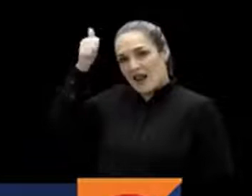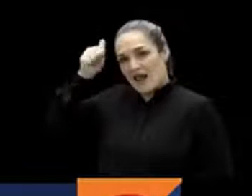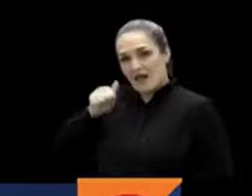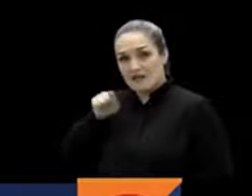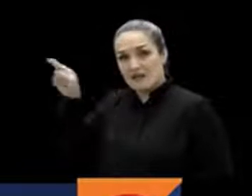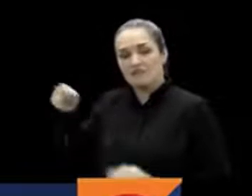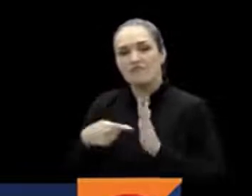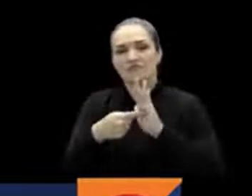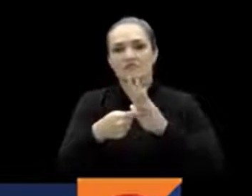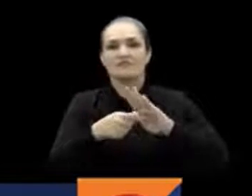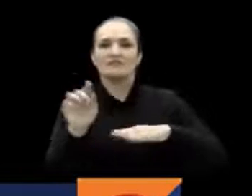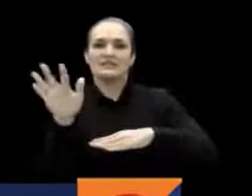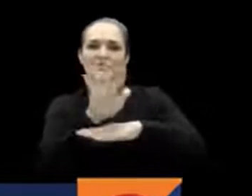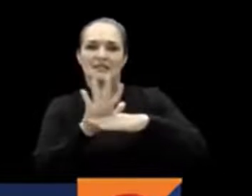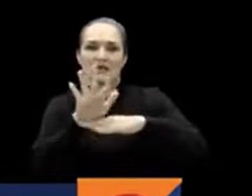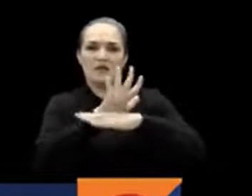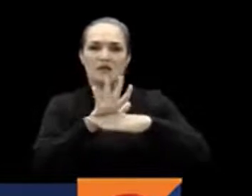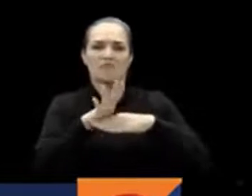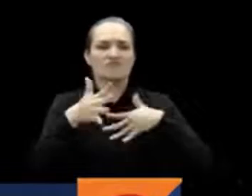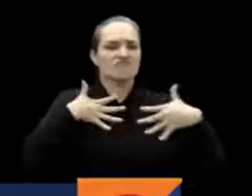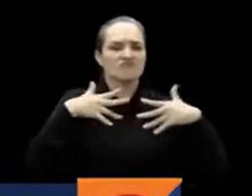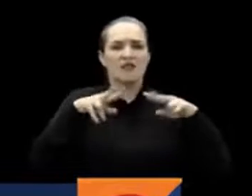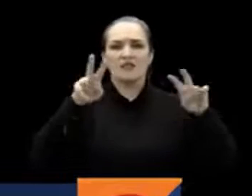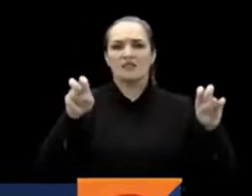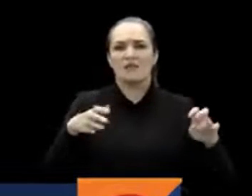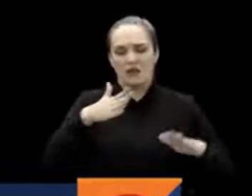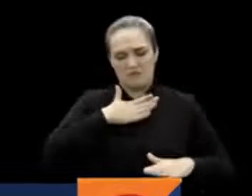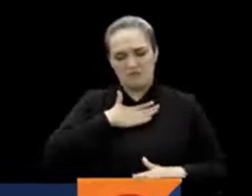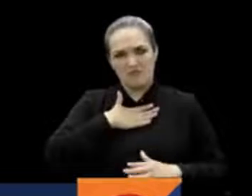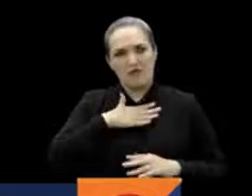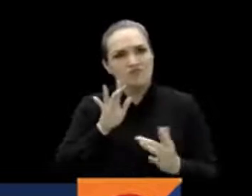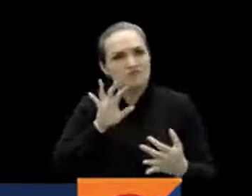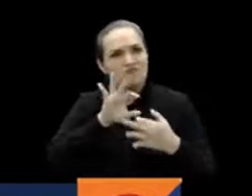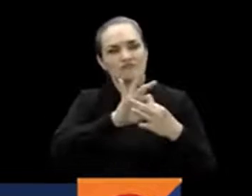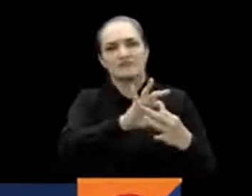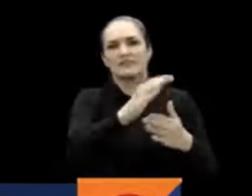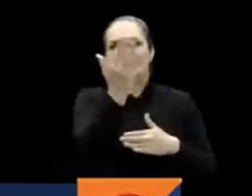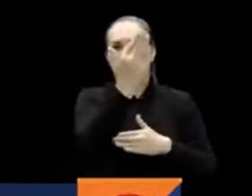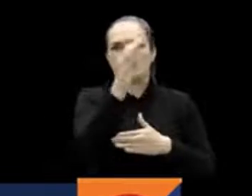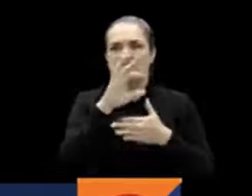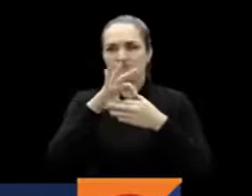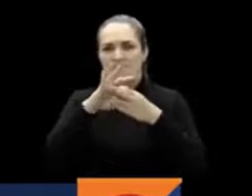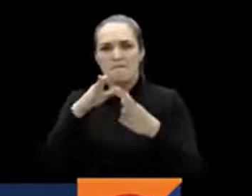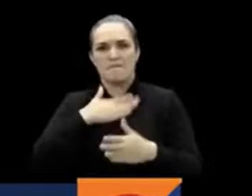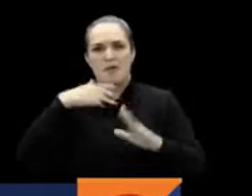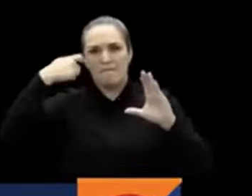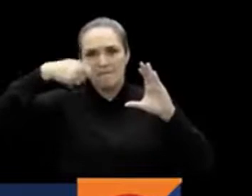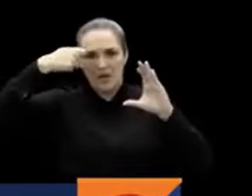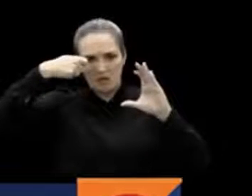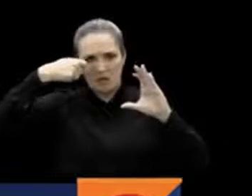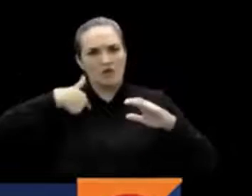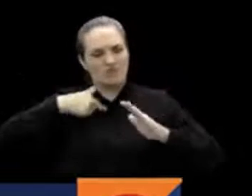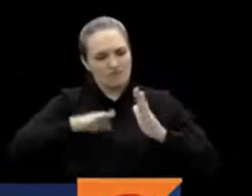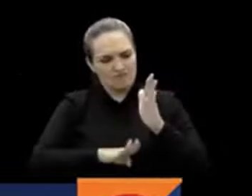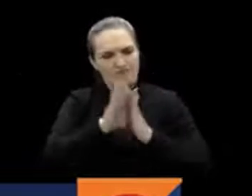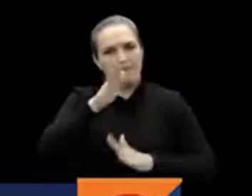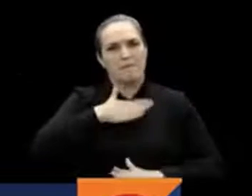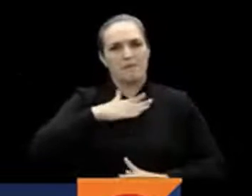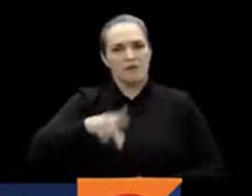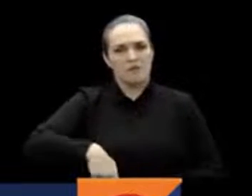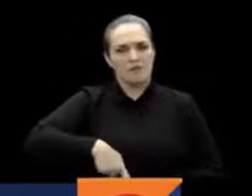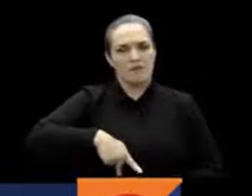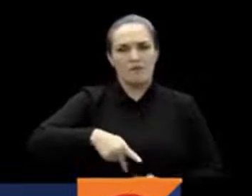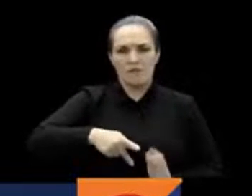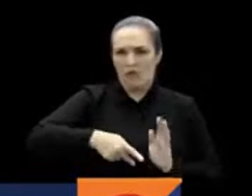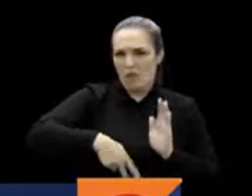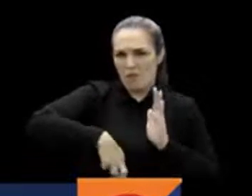y Yo. La actriz colombiana hablará sobre su relación con el cine y las películas que la han influenciado para el desarrollo de su